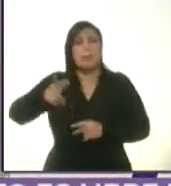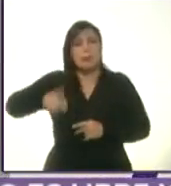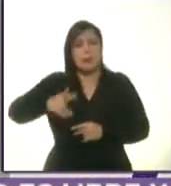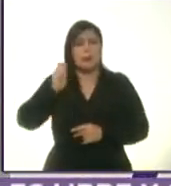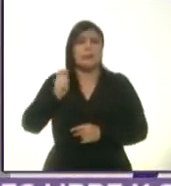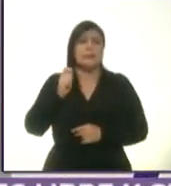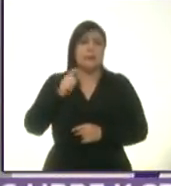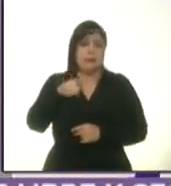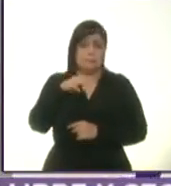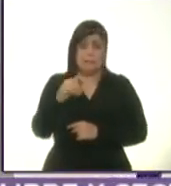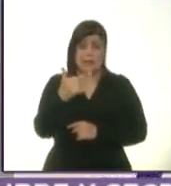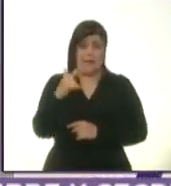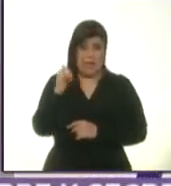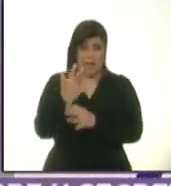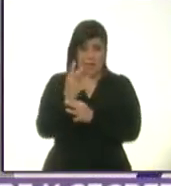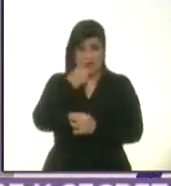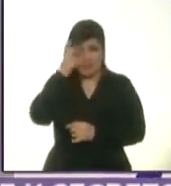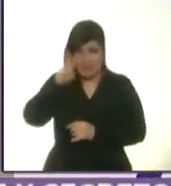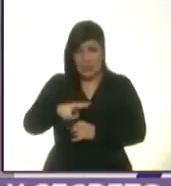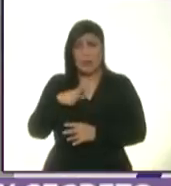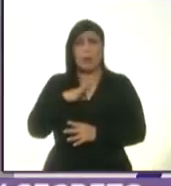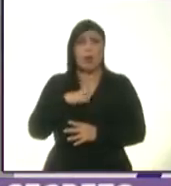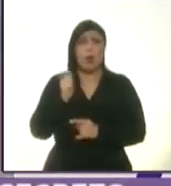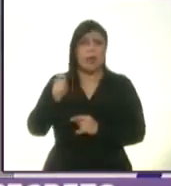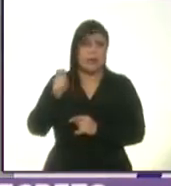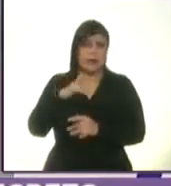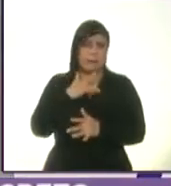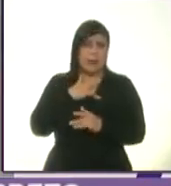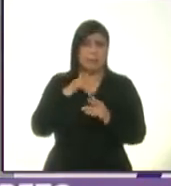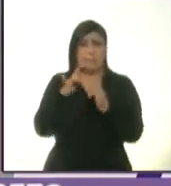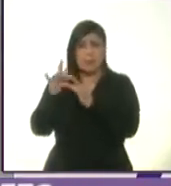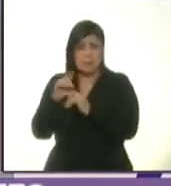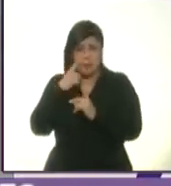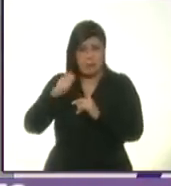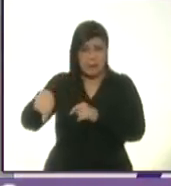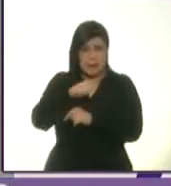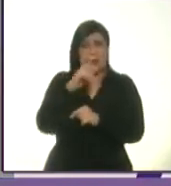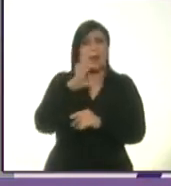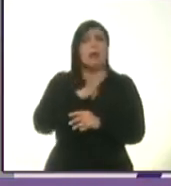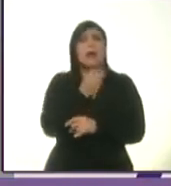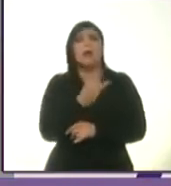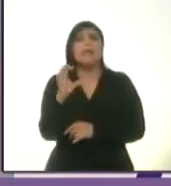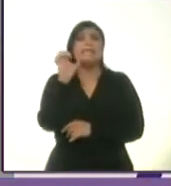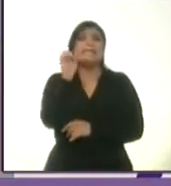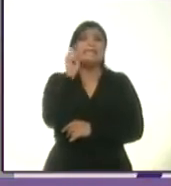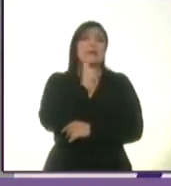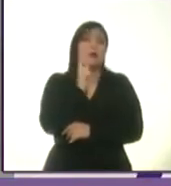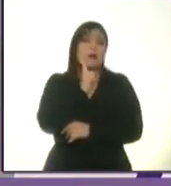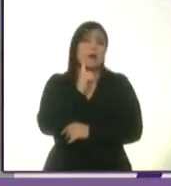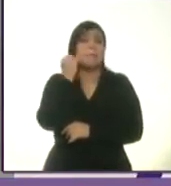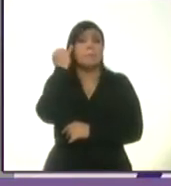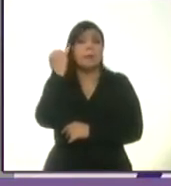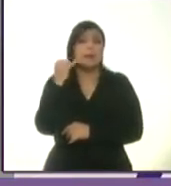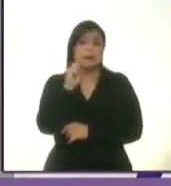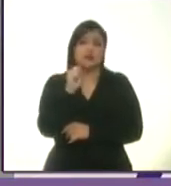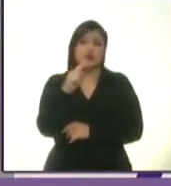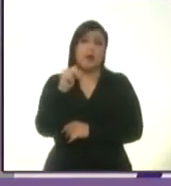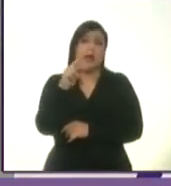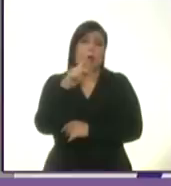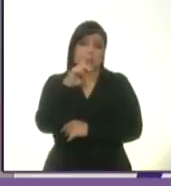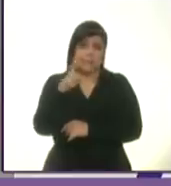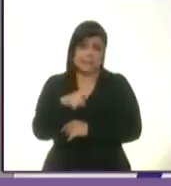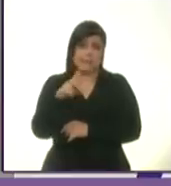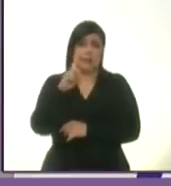la red de trata de la que ella era víctima tenía 60 mujeres es decir suárez del real a